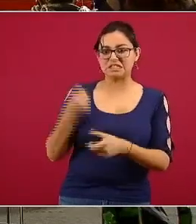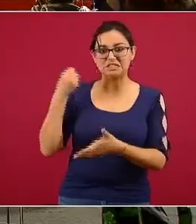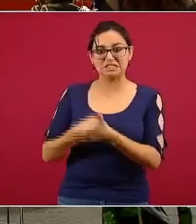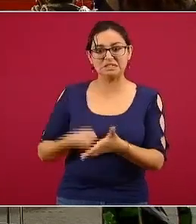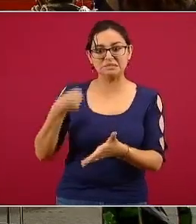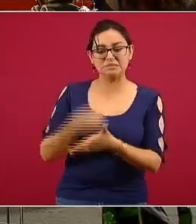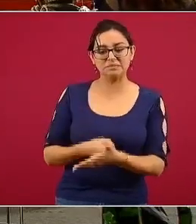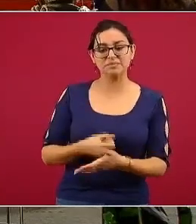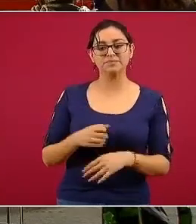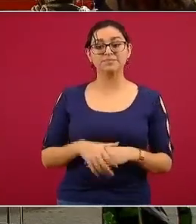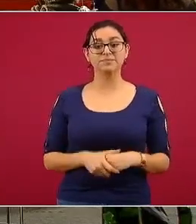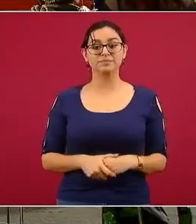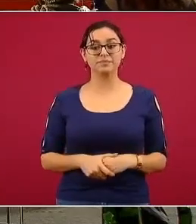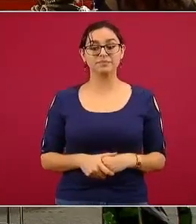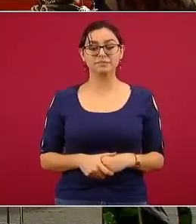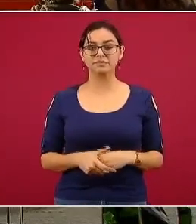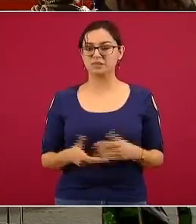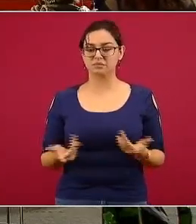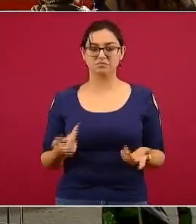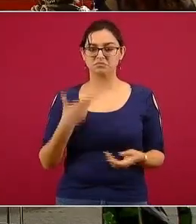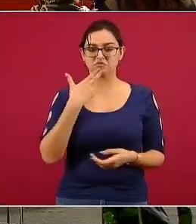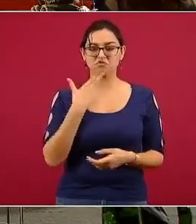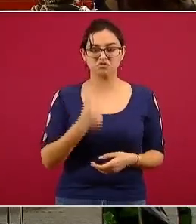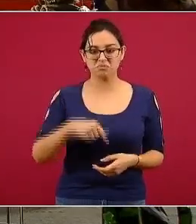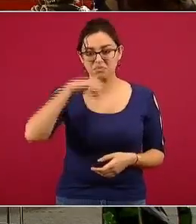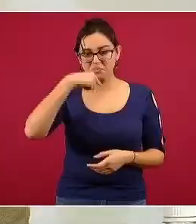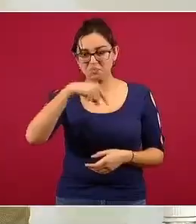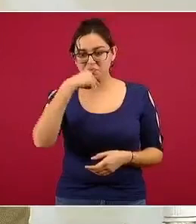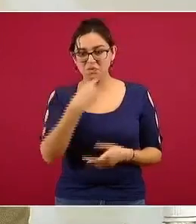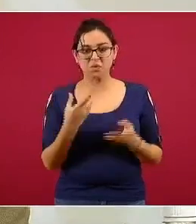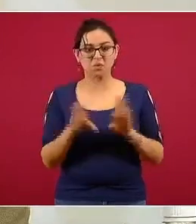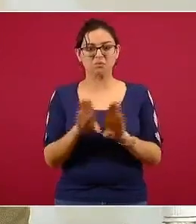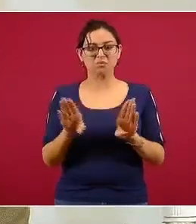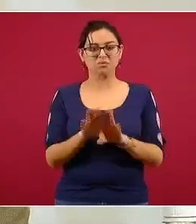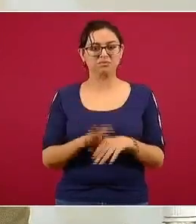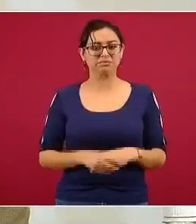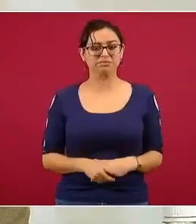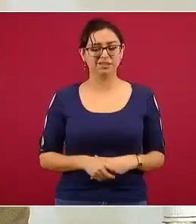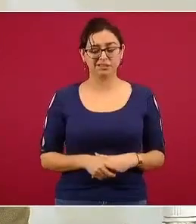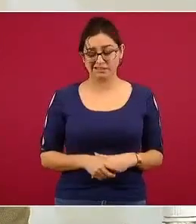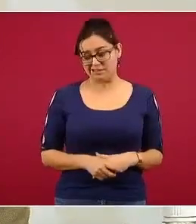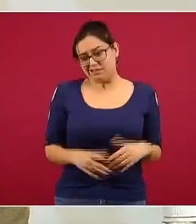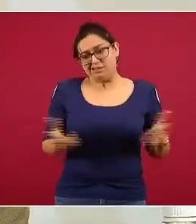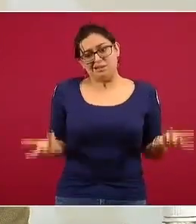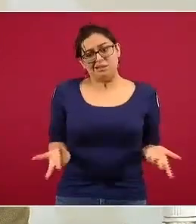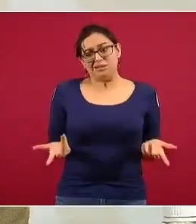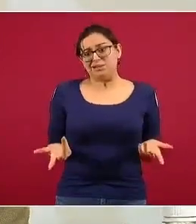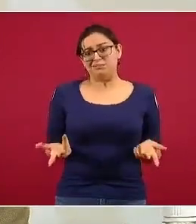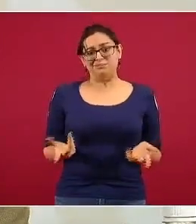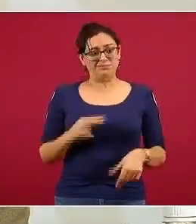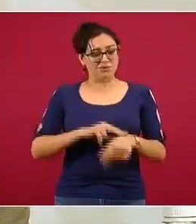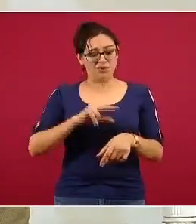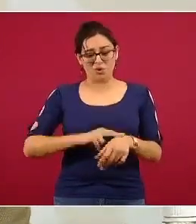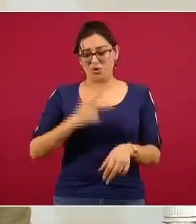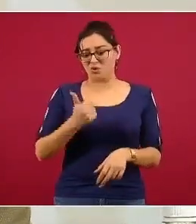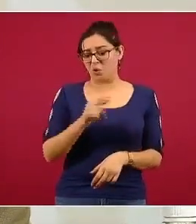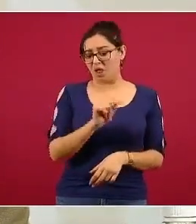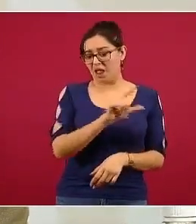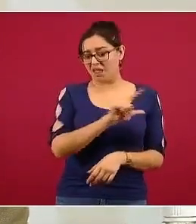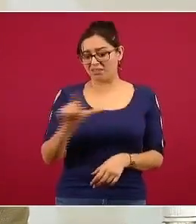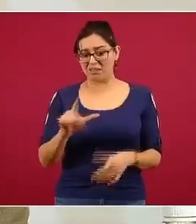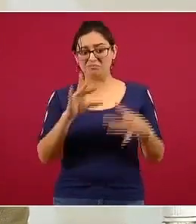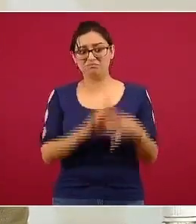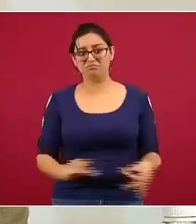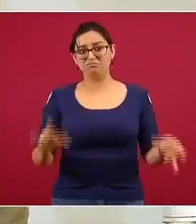Es que el doctor López-Gatell lo ha repetido tanto, claro. No creo que lo vaya a poder decir mejor que él. Entonces, ¿qué le diría a la